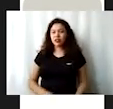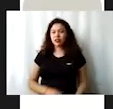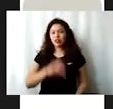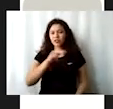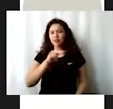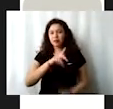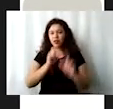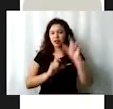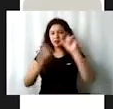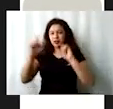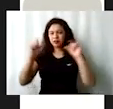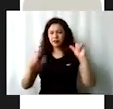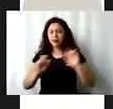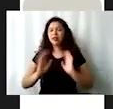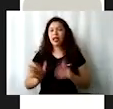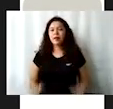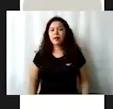diapositivas. Ya.